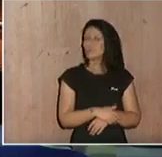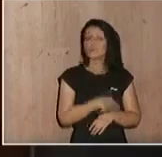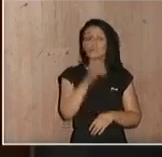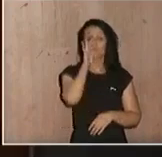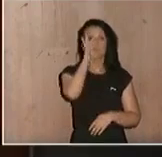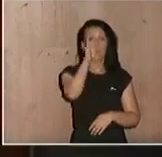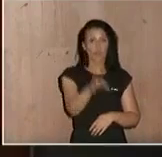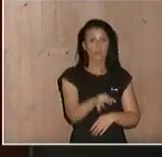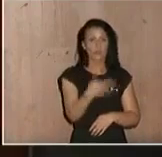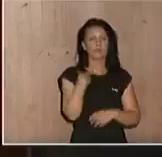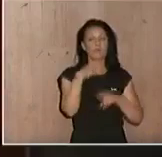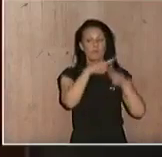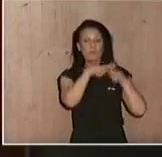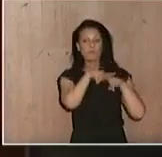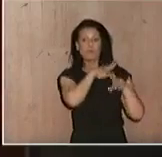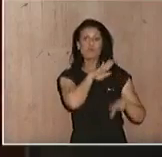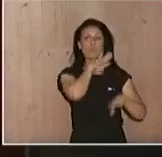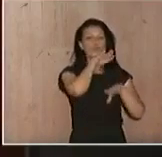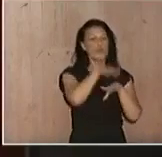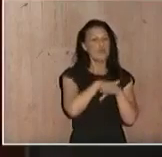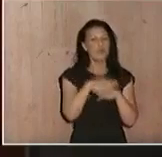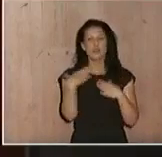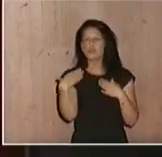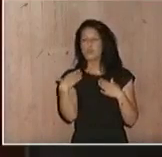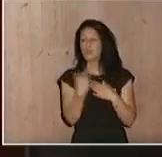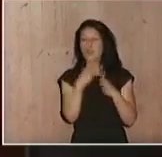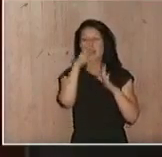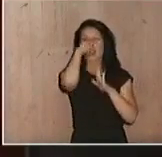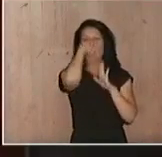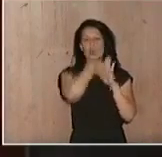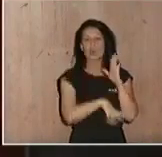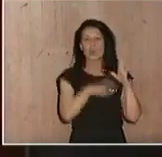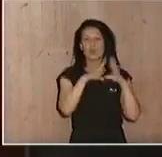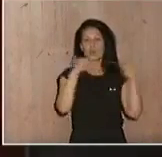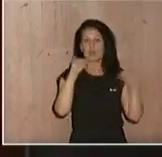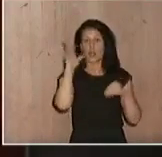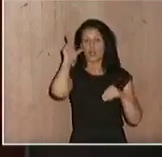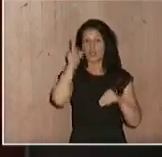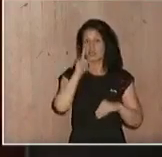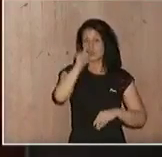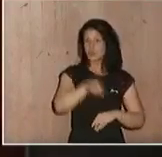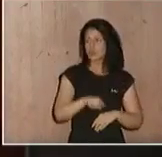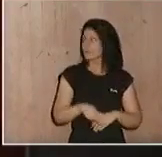¿Prometéis observar y cumplir todas y cada una de las normas de la Universidad de Alicante?